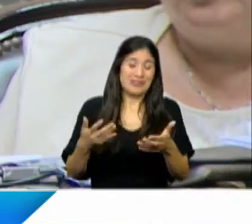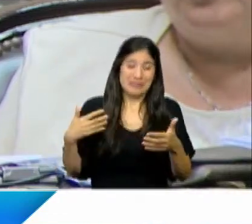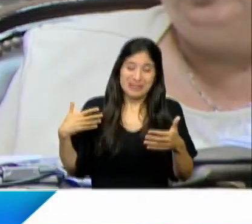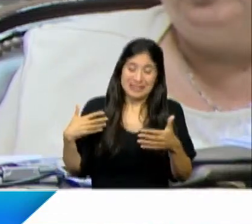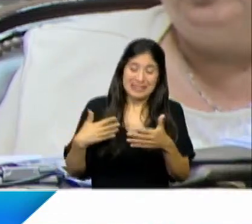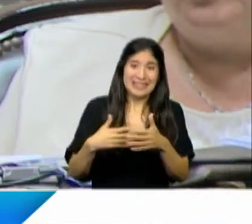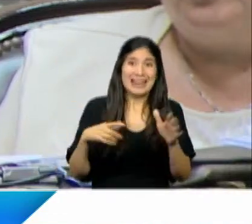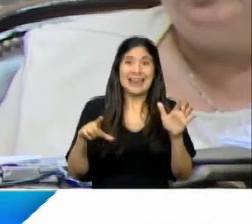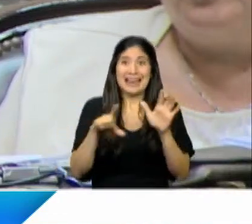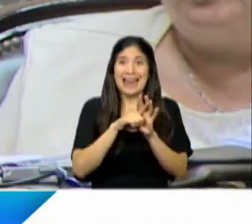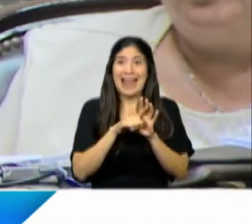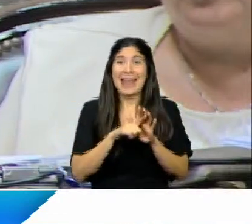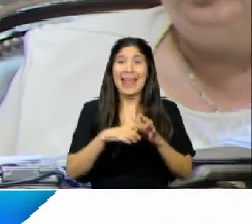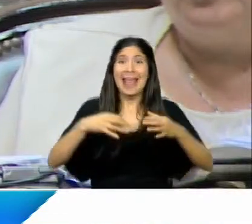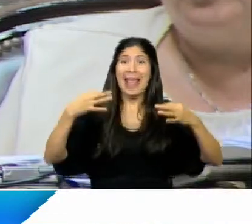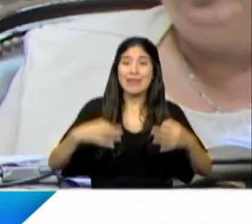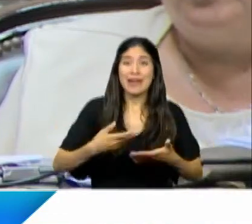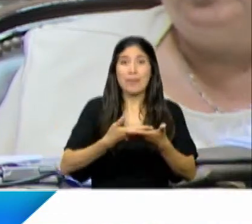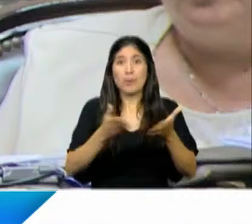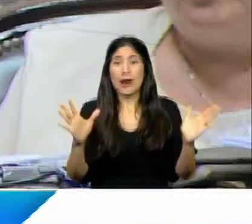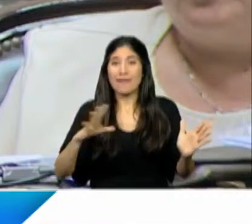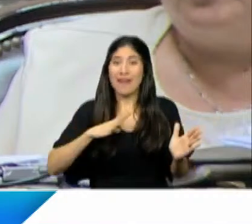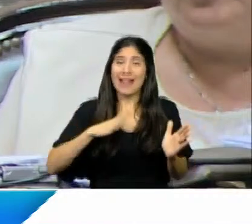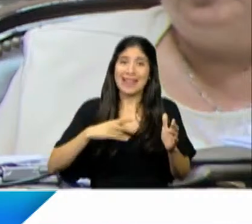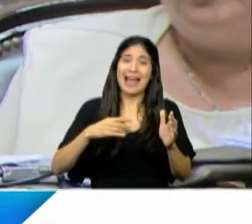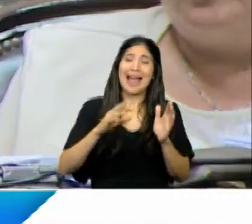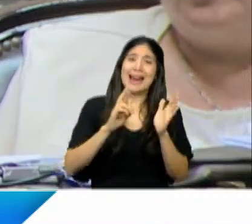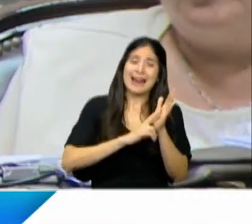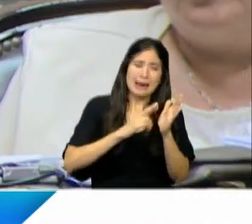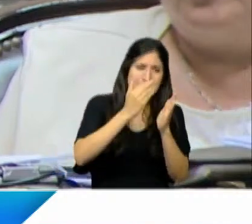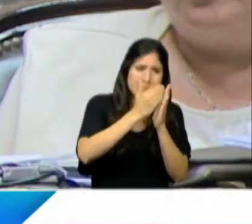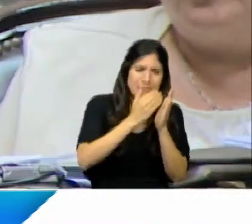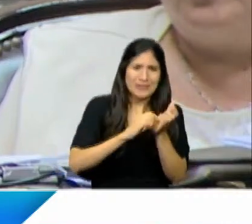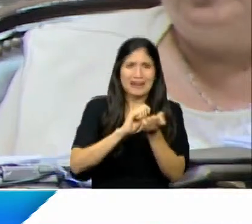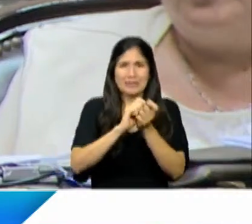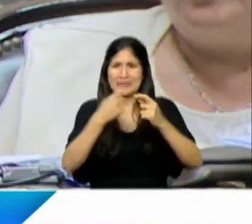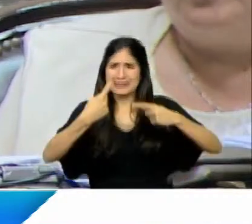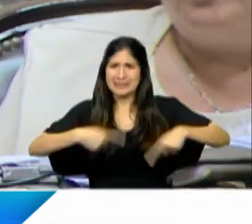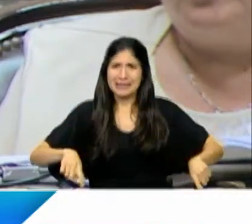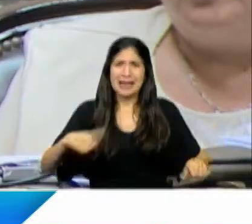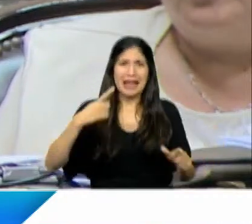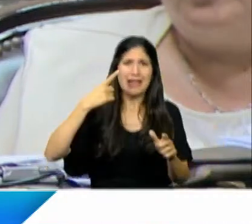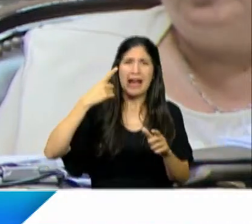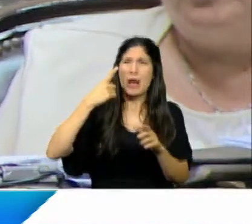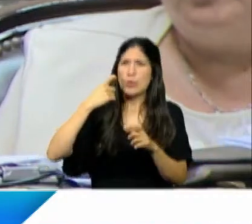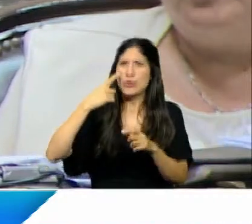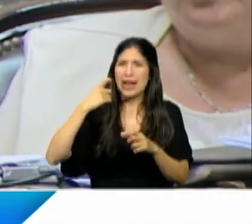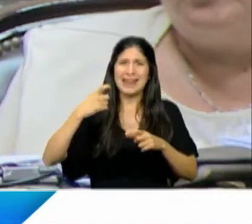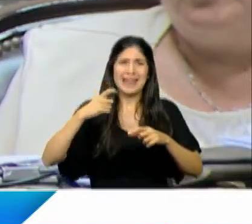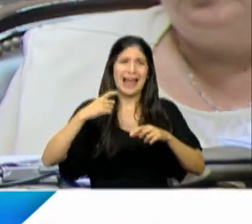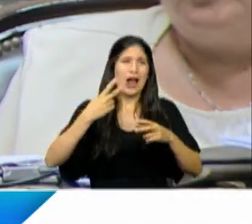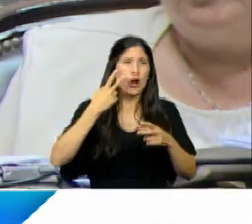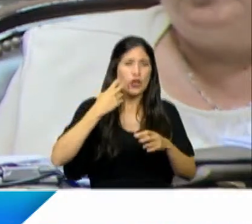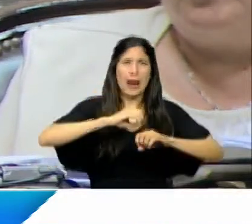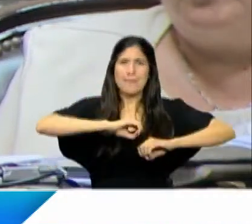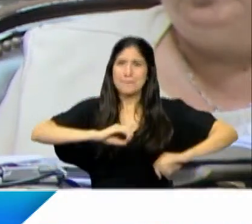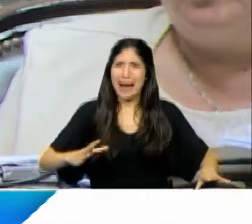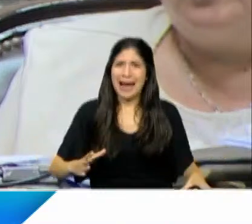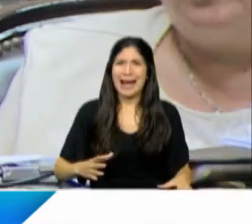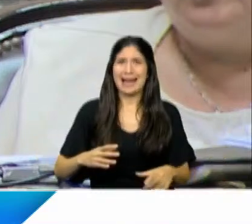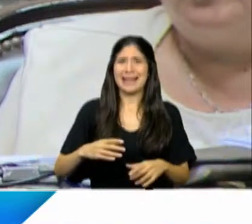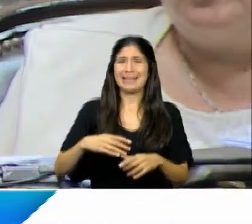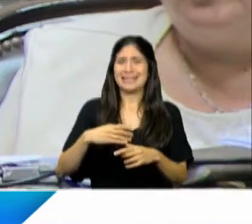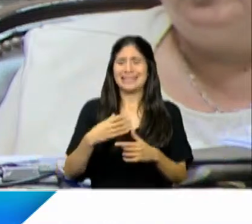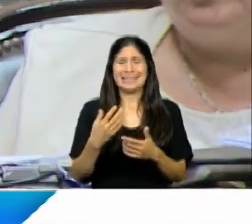falta reglamentación, no tenemos defensor nacional del pueblo, la auditoría controla mal y tarde, ex post no ex